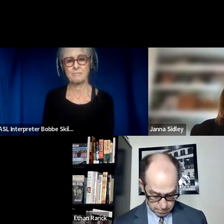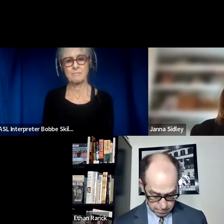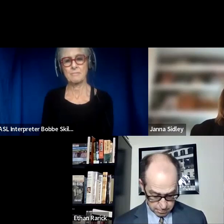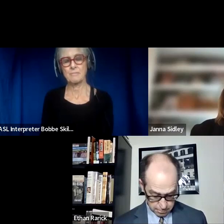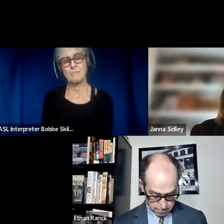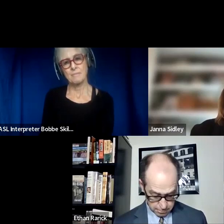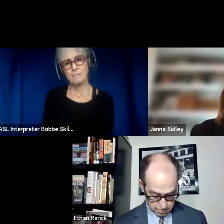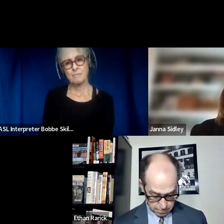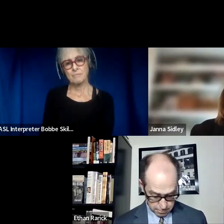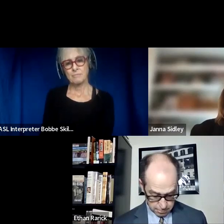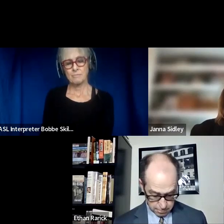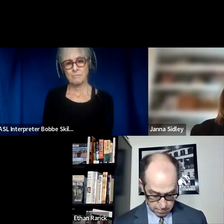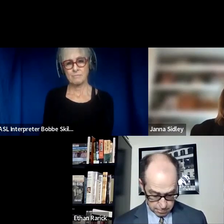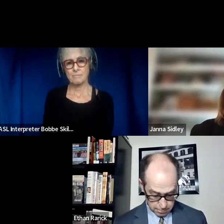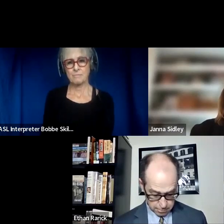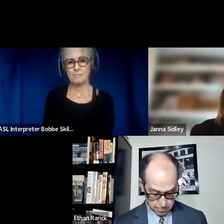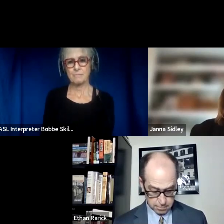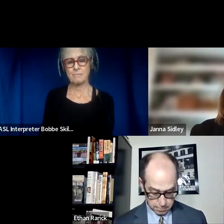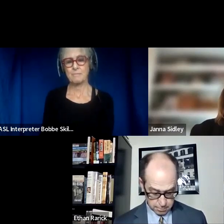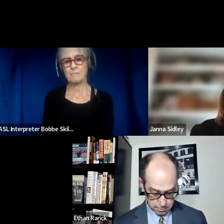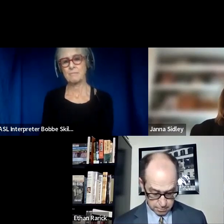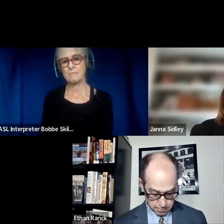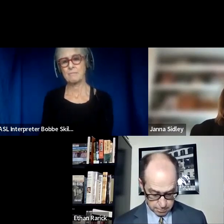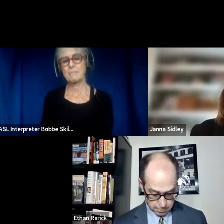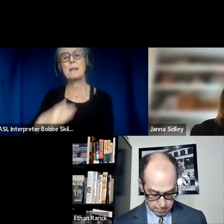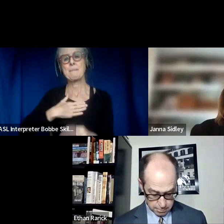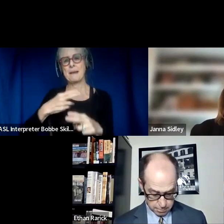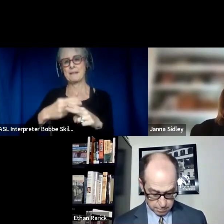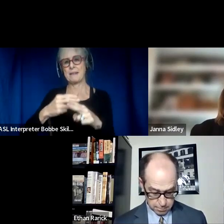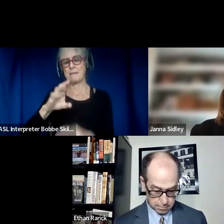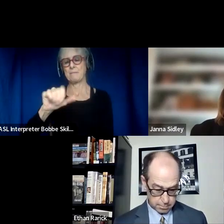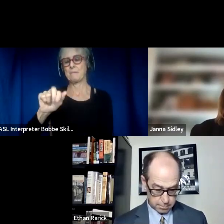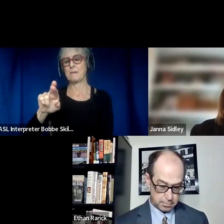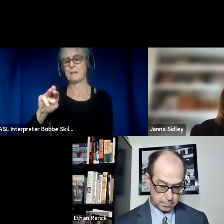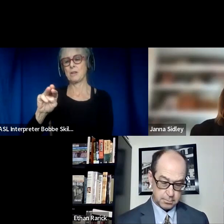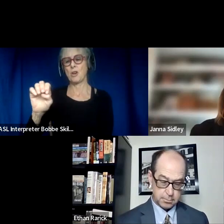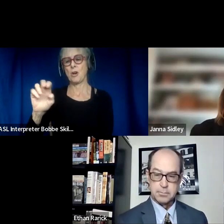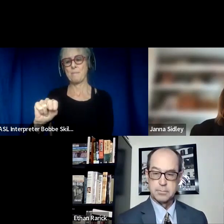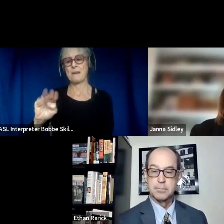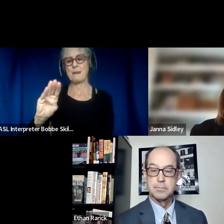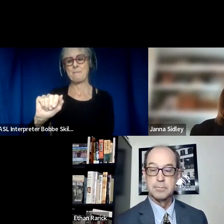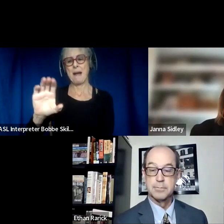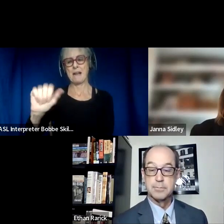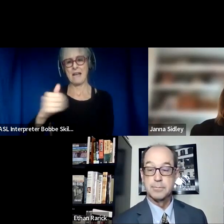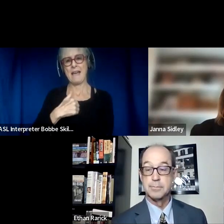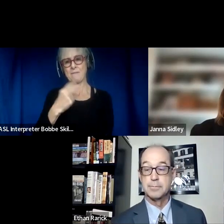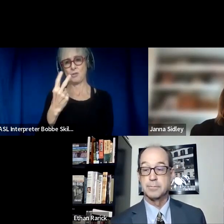Sí, mi nombre es Carmen Baca y tengo 2 hijos, clientes del centro